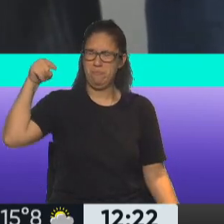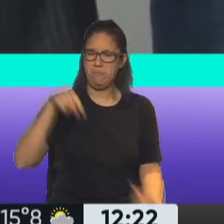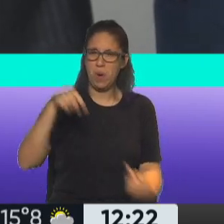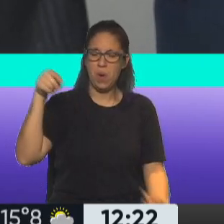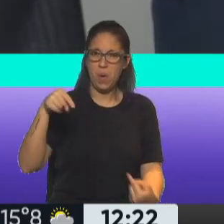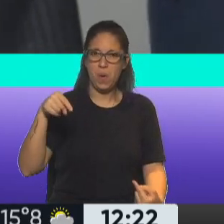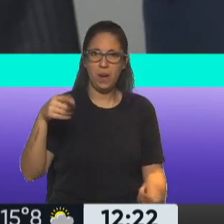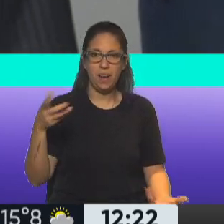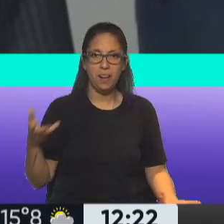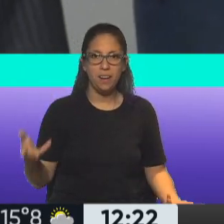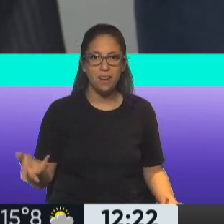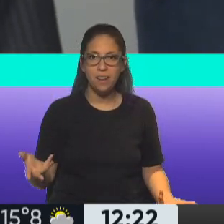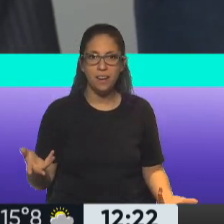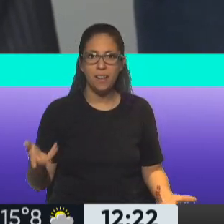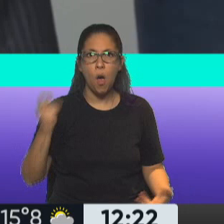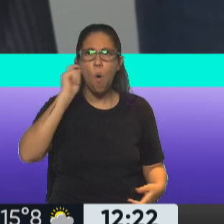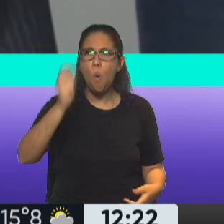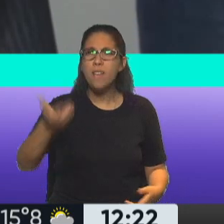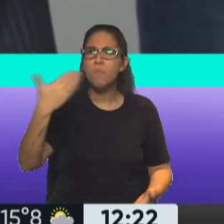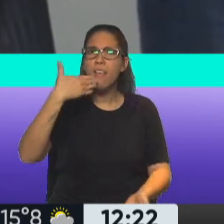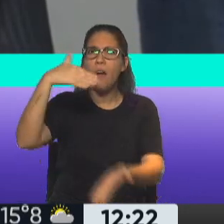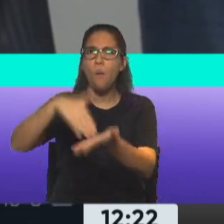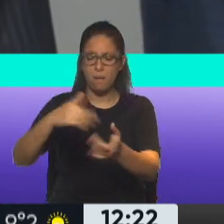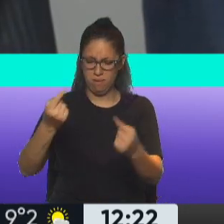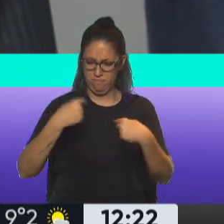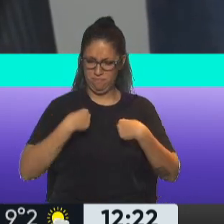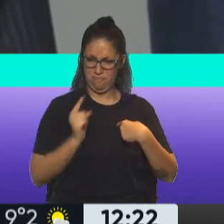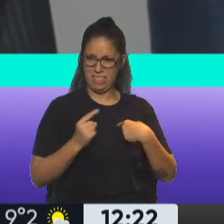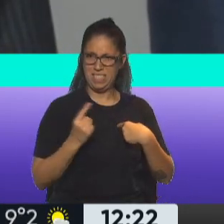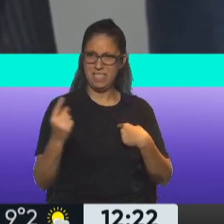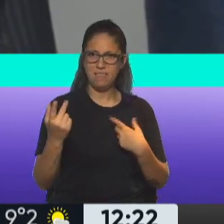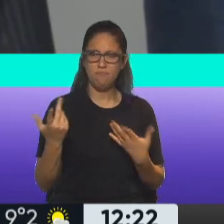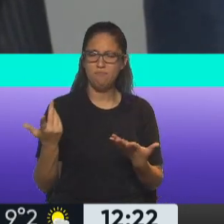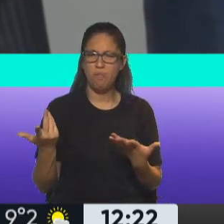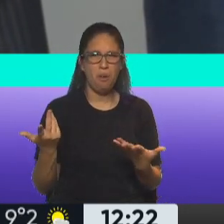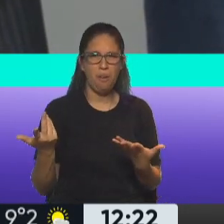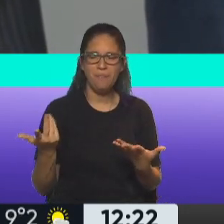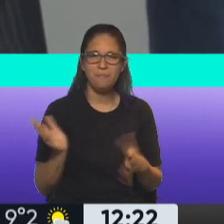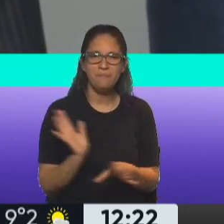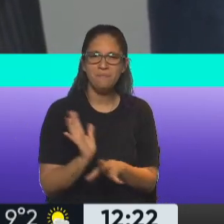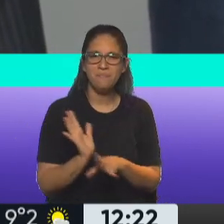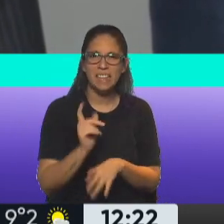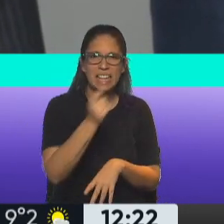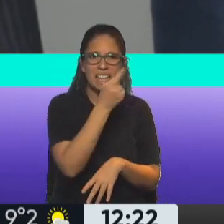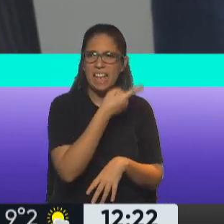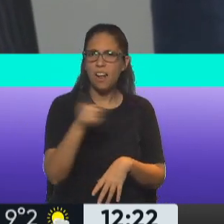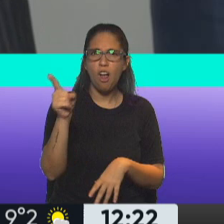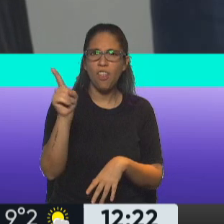medios para que juez pueda jurar. ¿Y acá quién lo